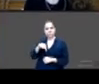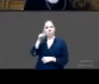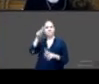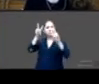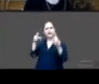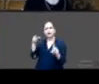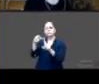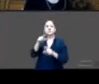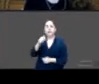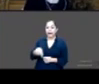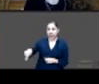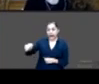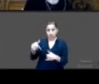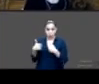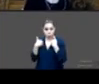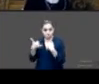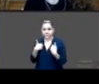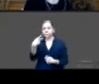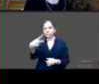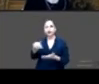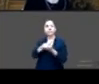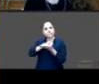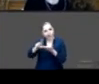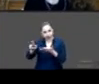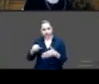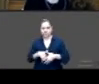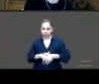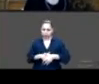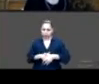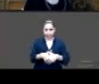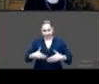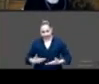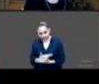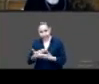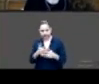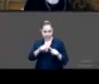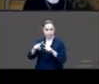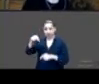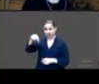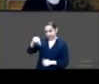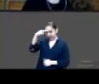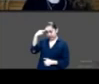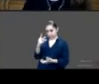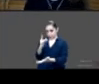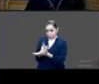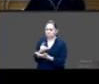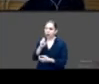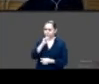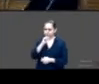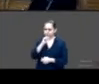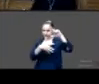no solo en la Ciudad de México o en el país, también en América Latina y el Caribe. Y por ello, para nosotras, el embarazo en